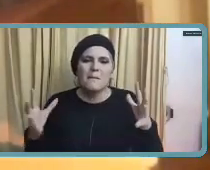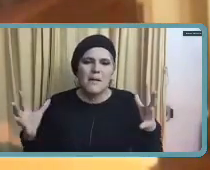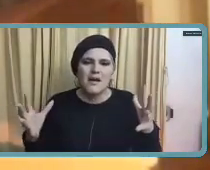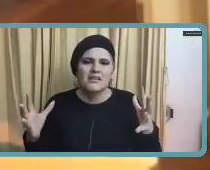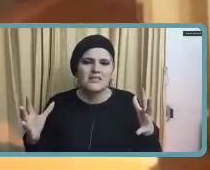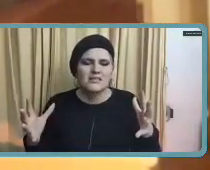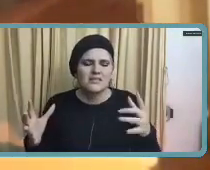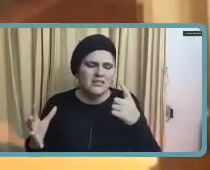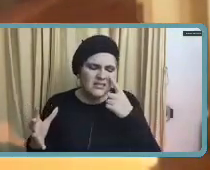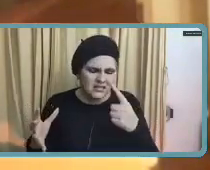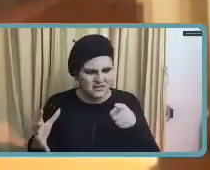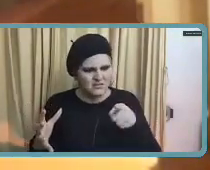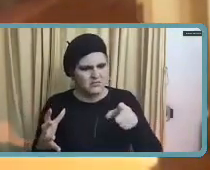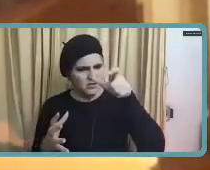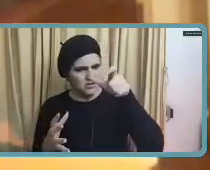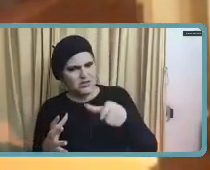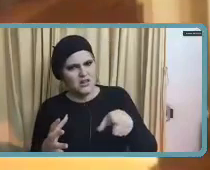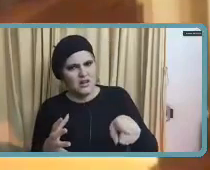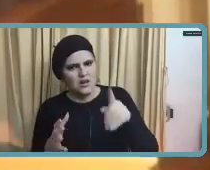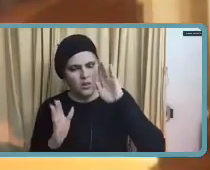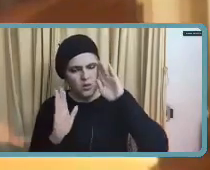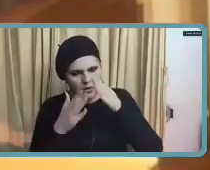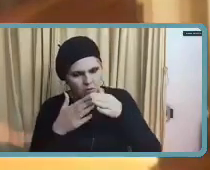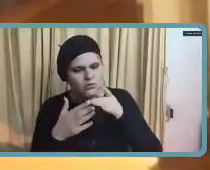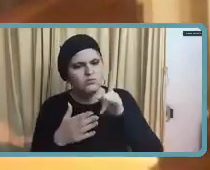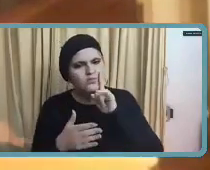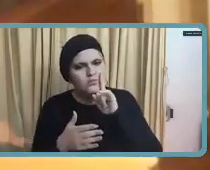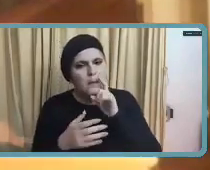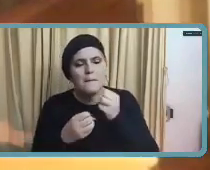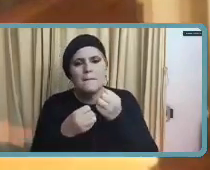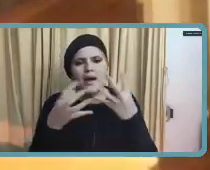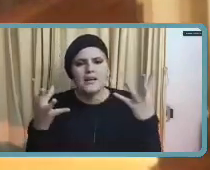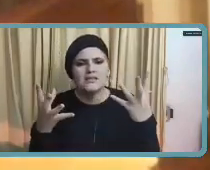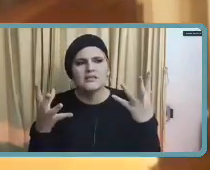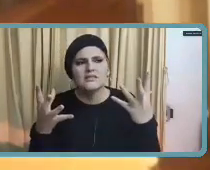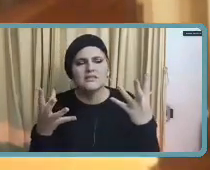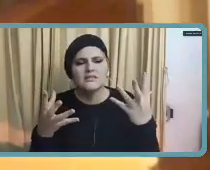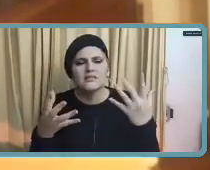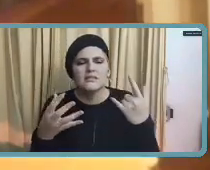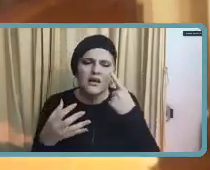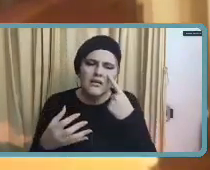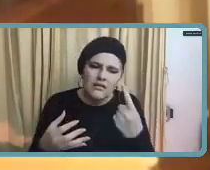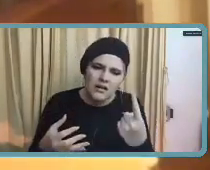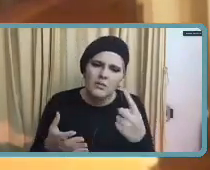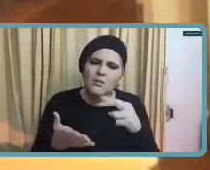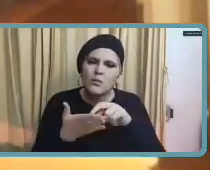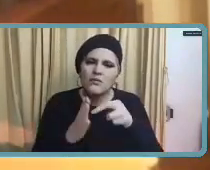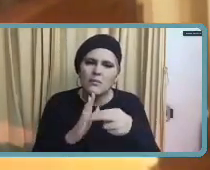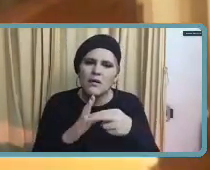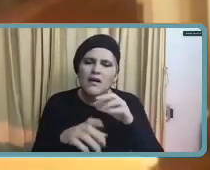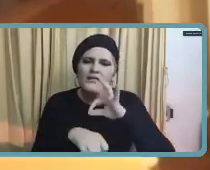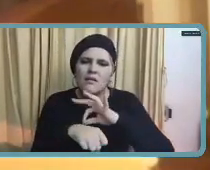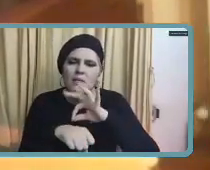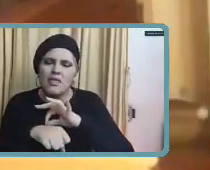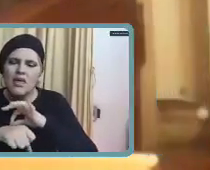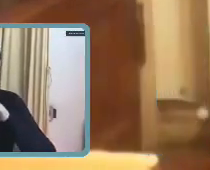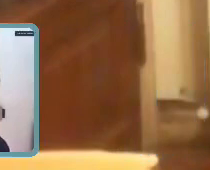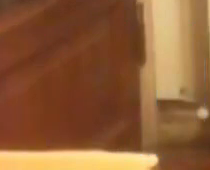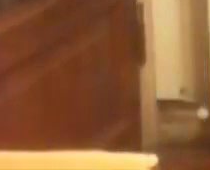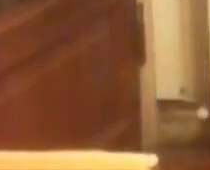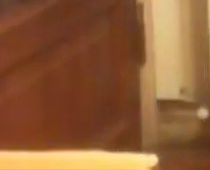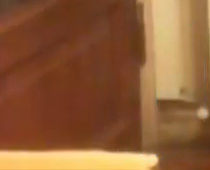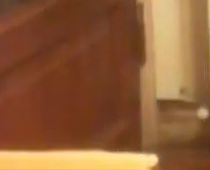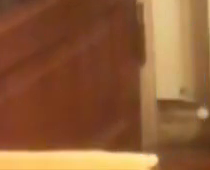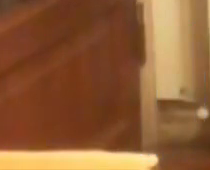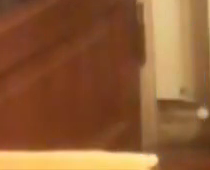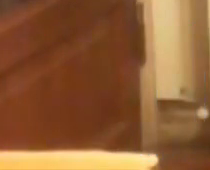autistas, definitivamente por diversas razones. Y tenemos el artículo que también está en nuestra página web de Cerebro e